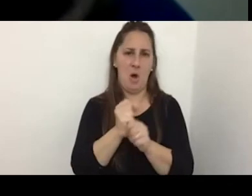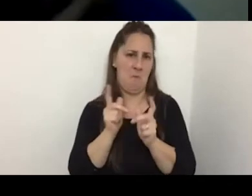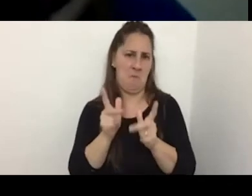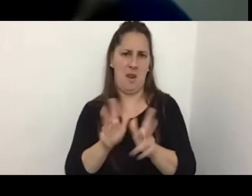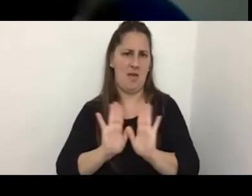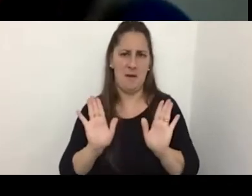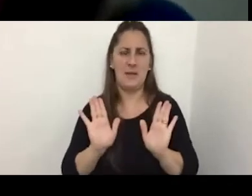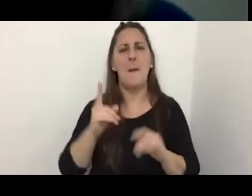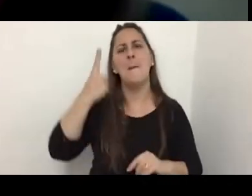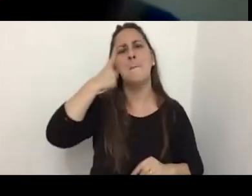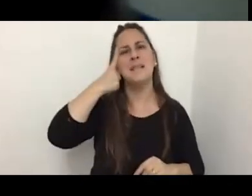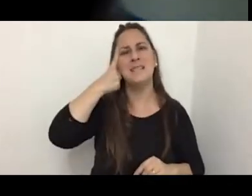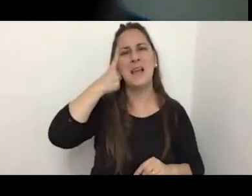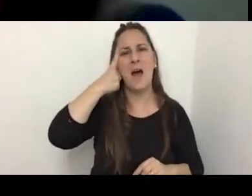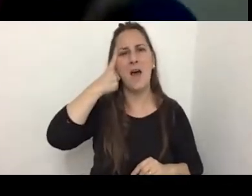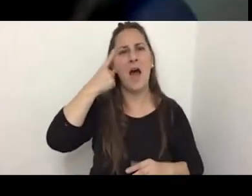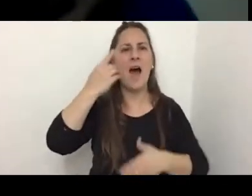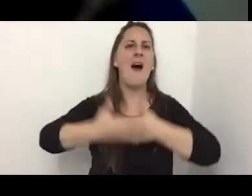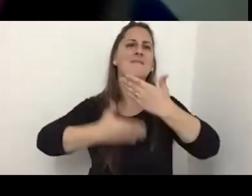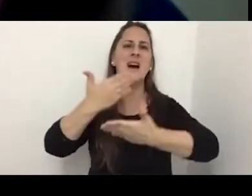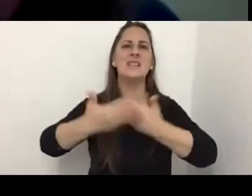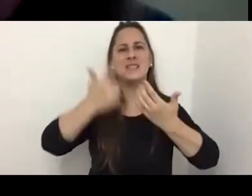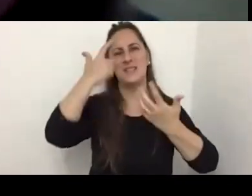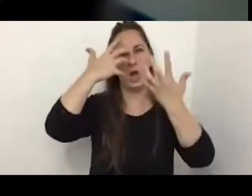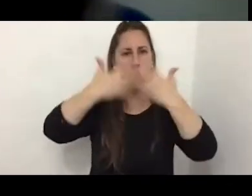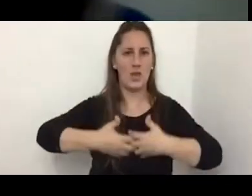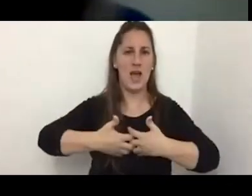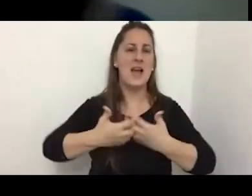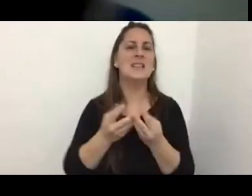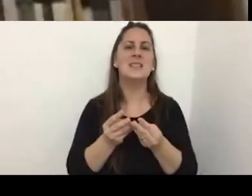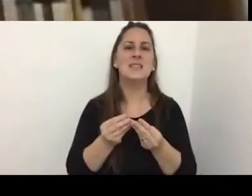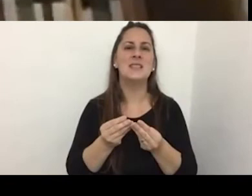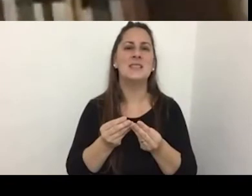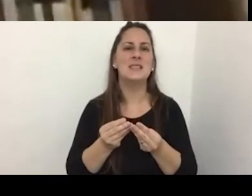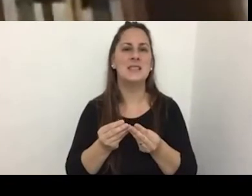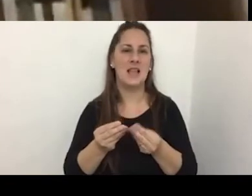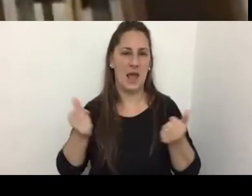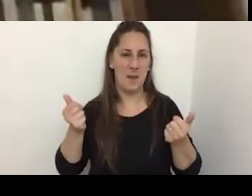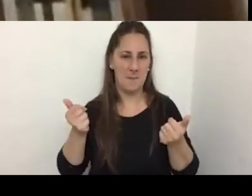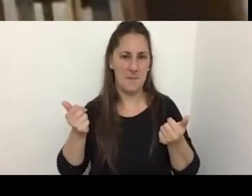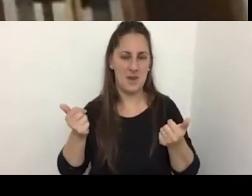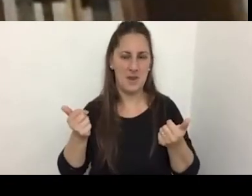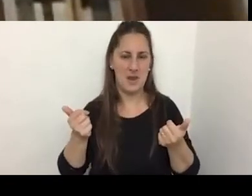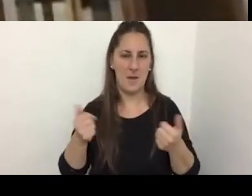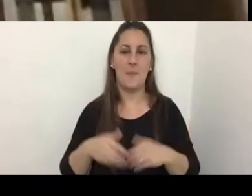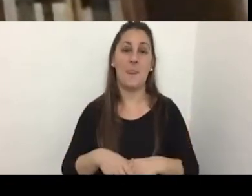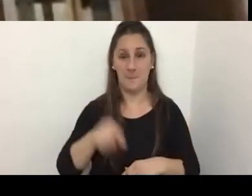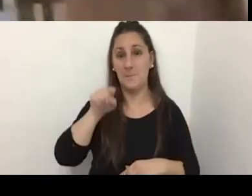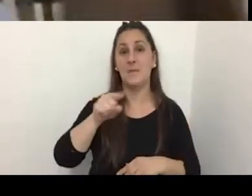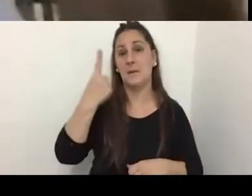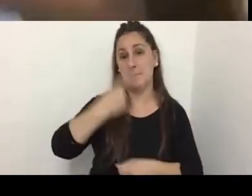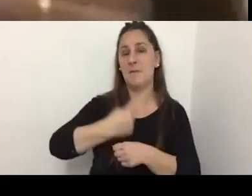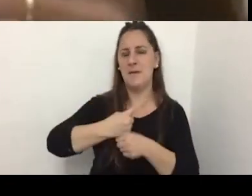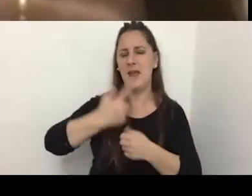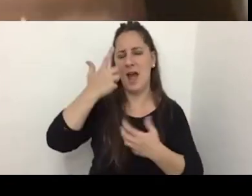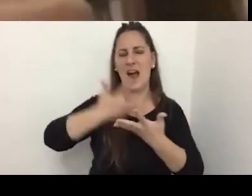pensar que porque hay avances tecnológicos se va a terminar. Claro, bueno, Esa es la primera gran reflexión que tenemos que hacer, porque